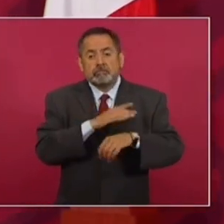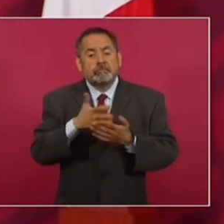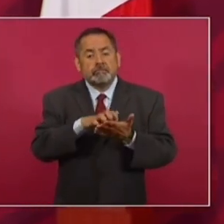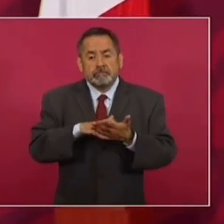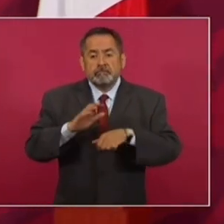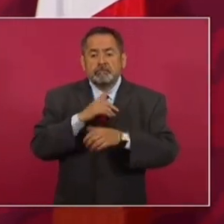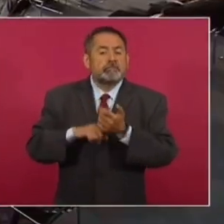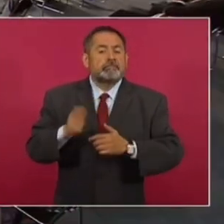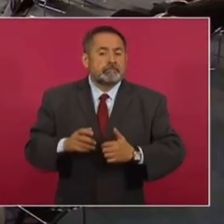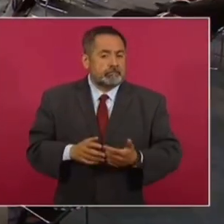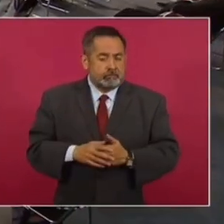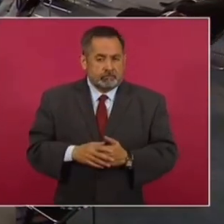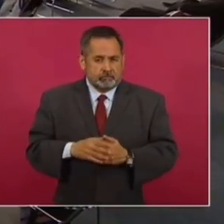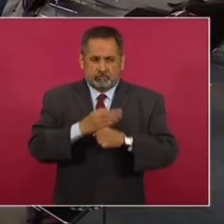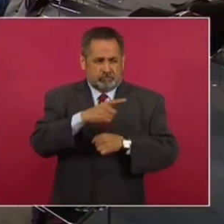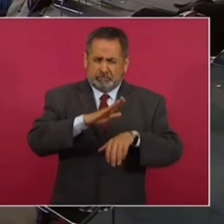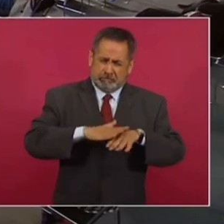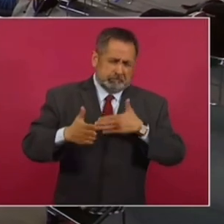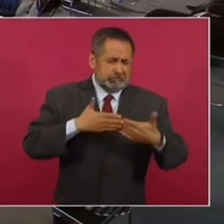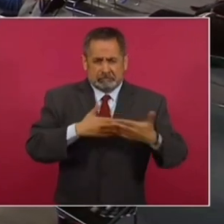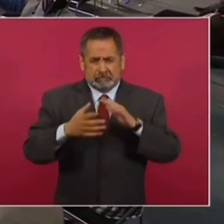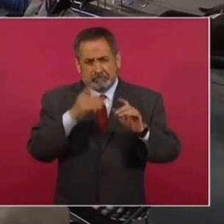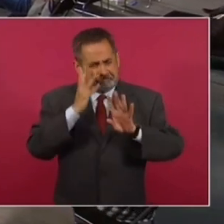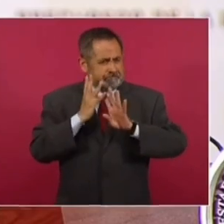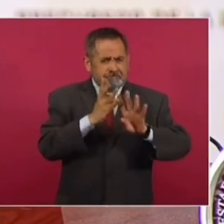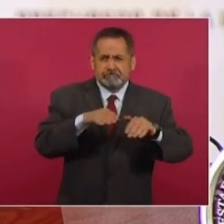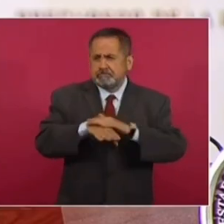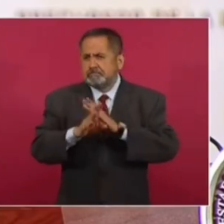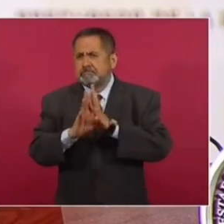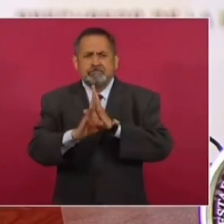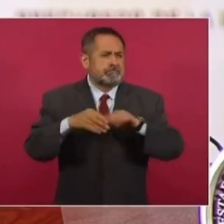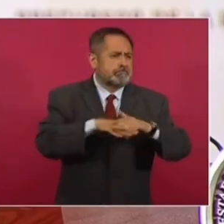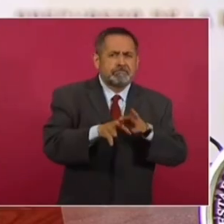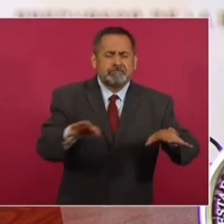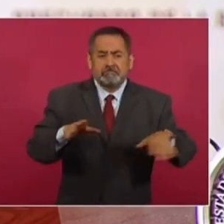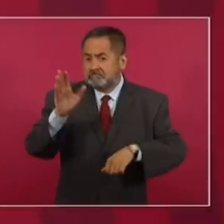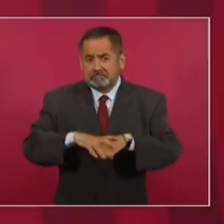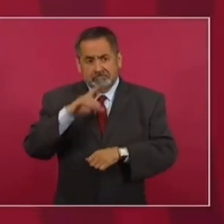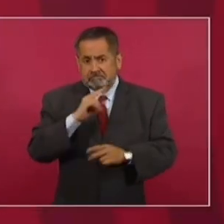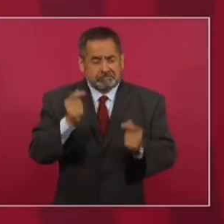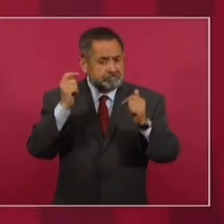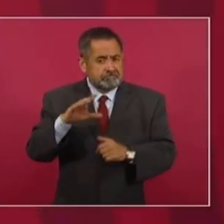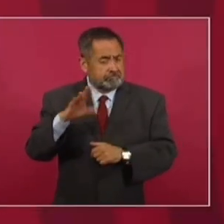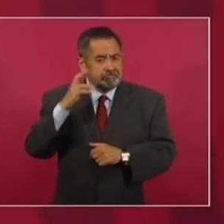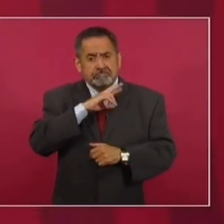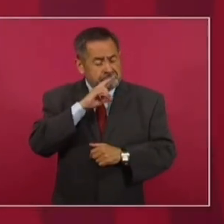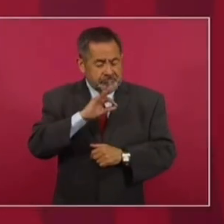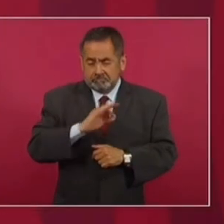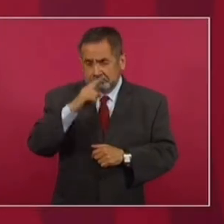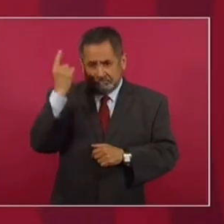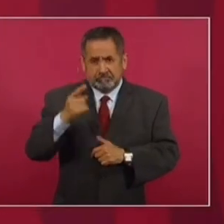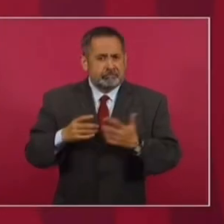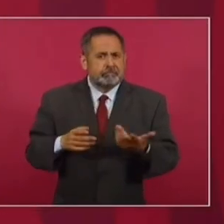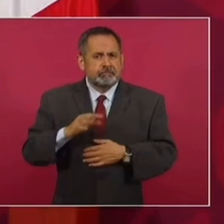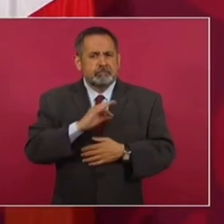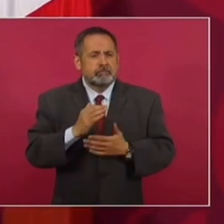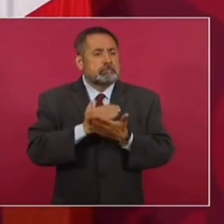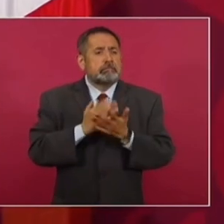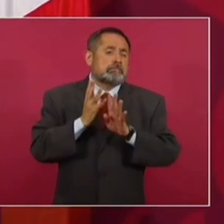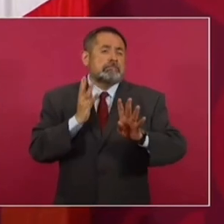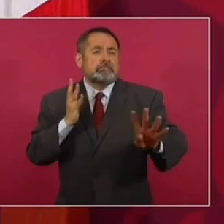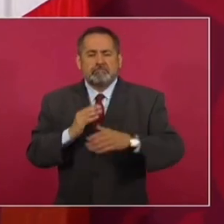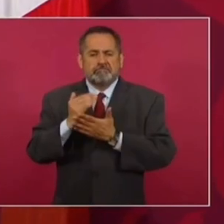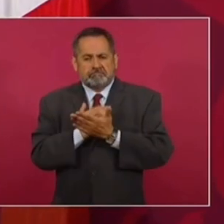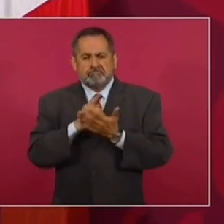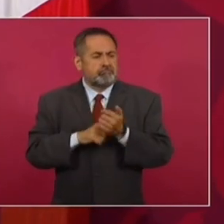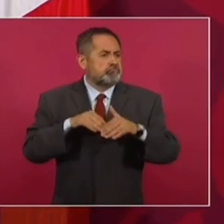sistema que tienen moderno para el despacho en el aeropuerto Felipe Ángeles permite estar con menos tiempo